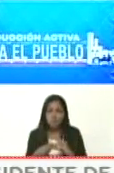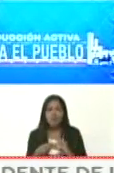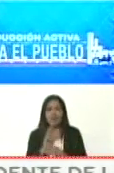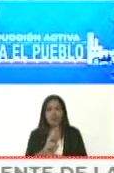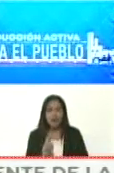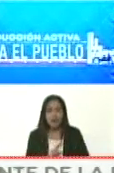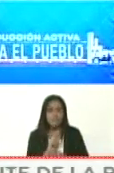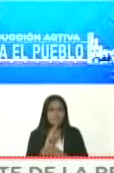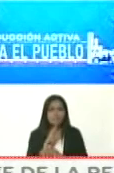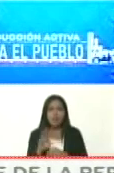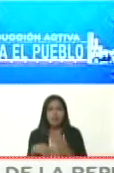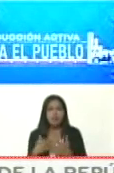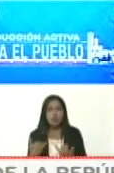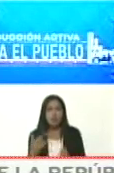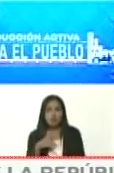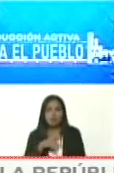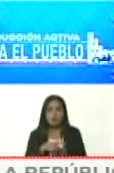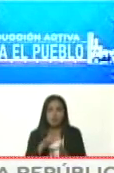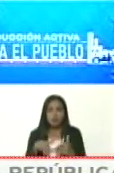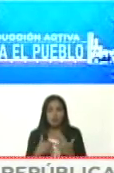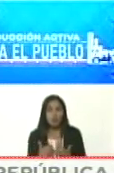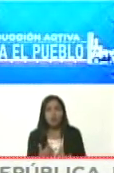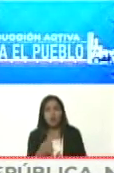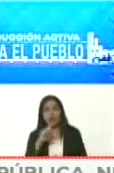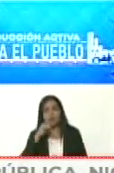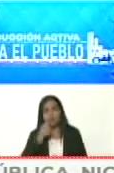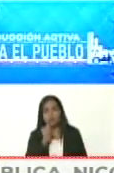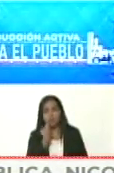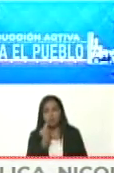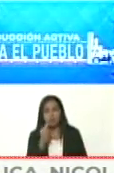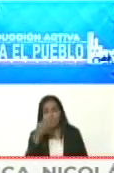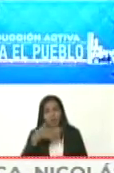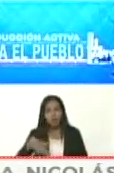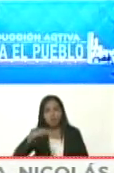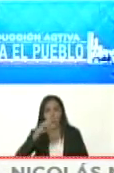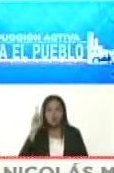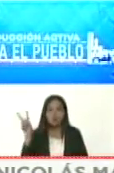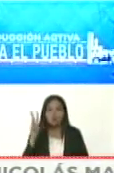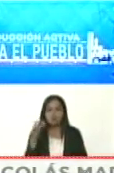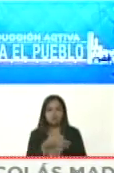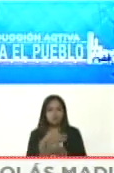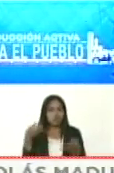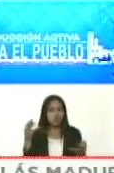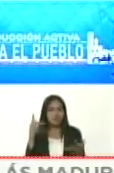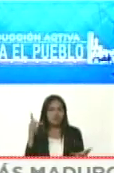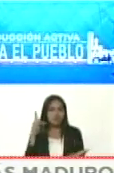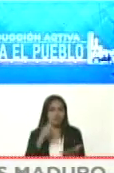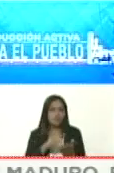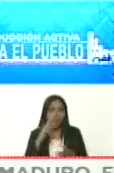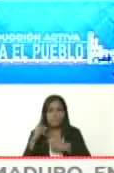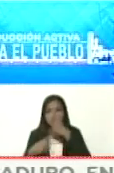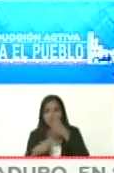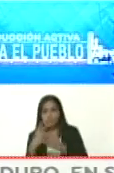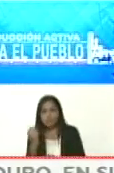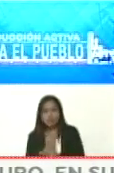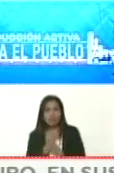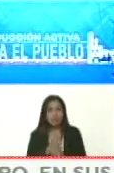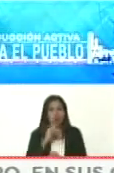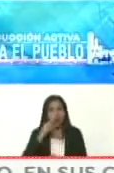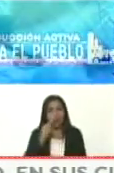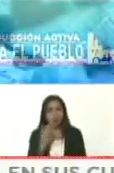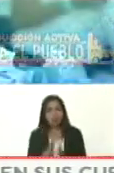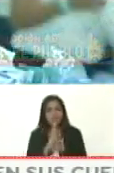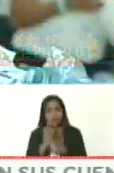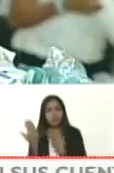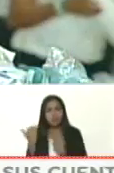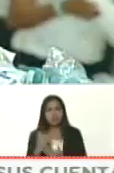caliente, apenas ha aterrizado de Moscú al pueblo de Venezuela de su exitosa visita de trabajo a Rusia, por favor,